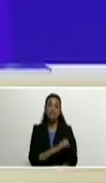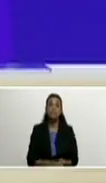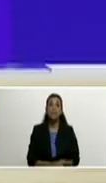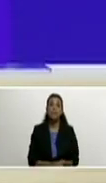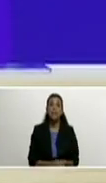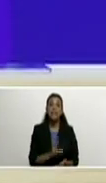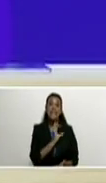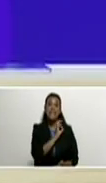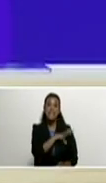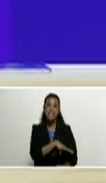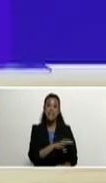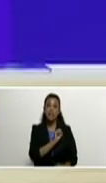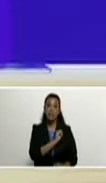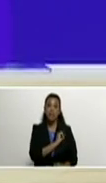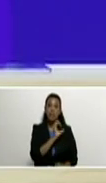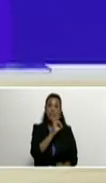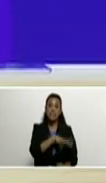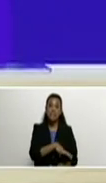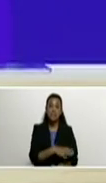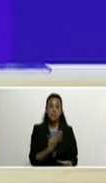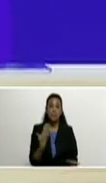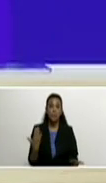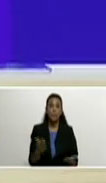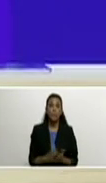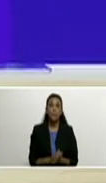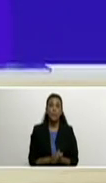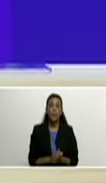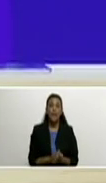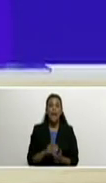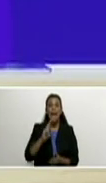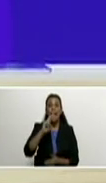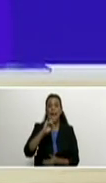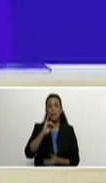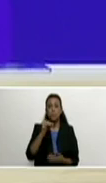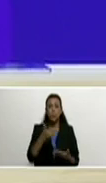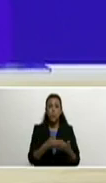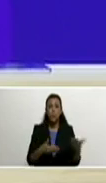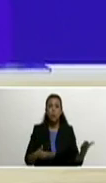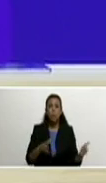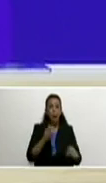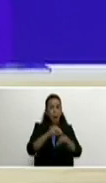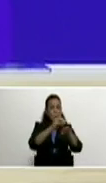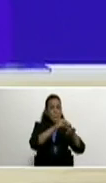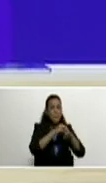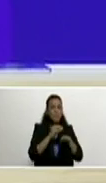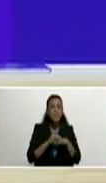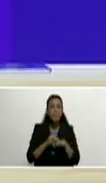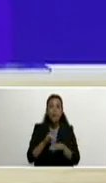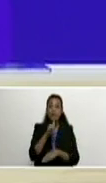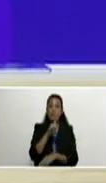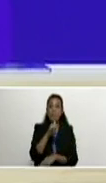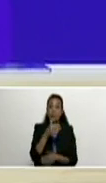Chile, último minuto. Ring, ring, ring, alerta.